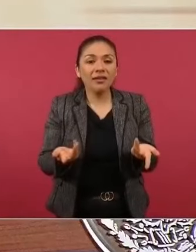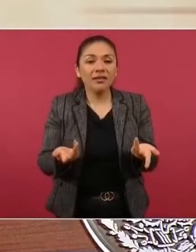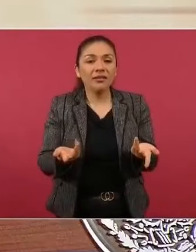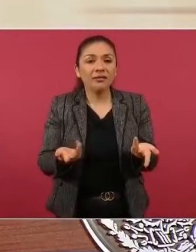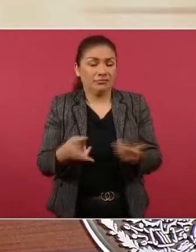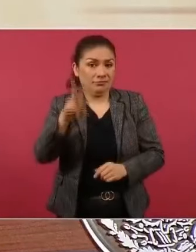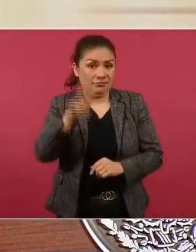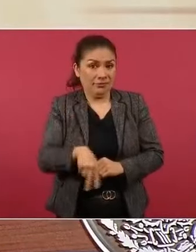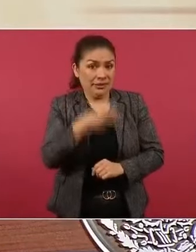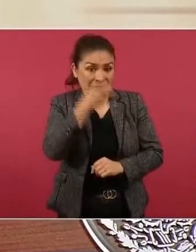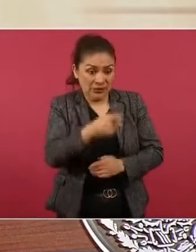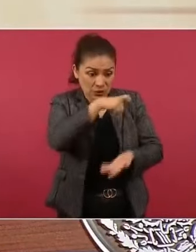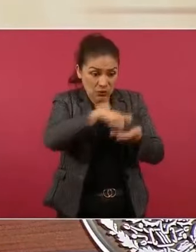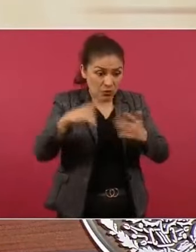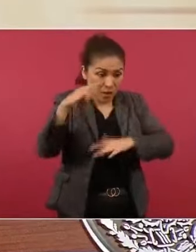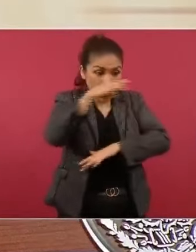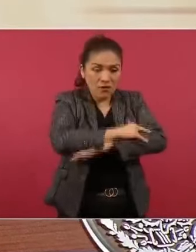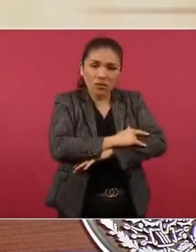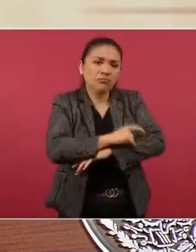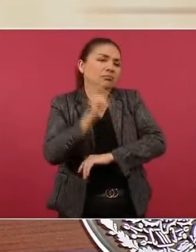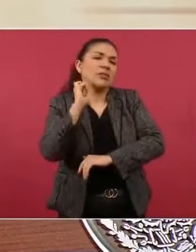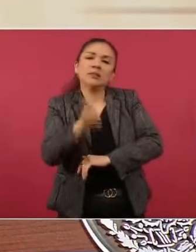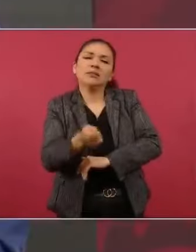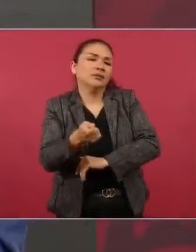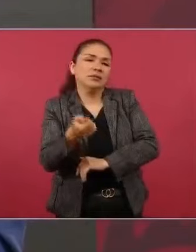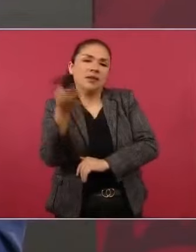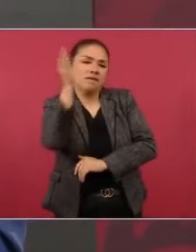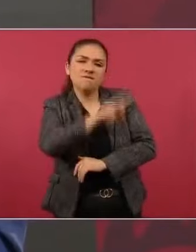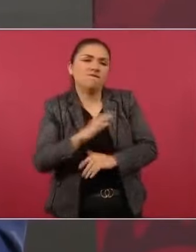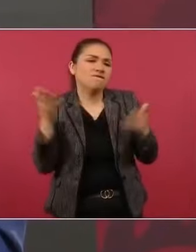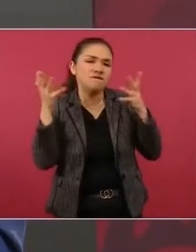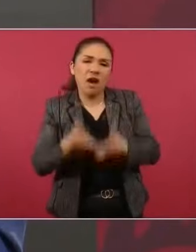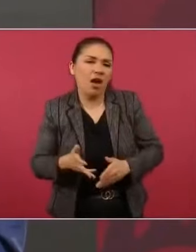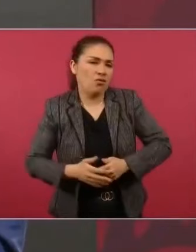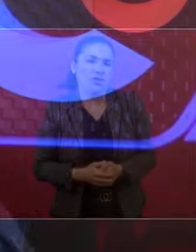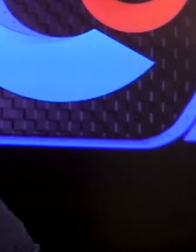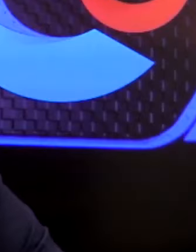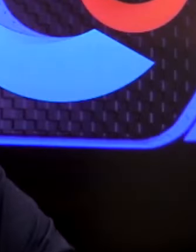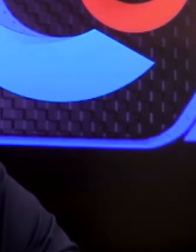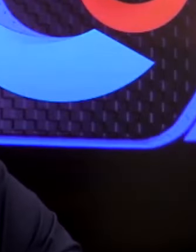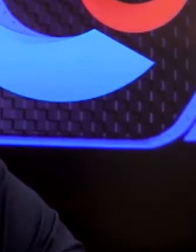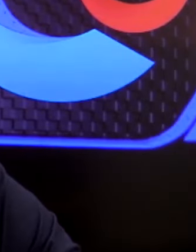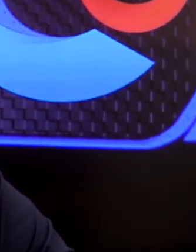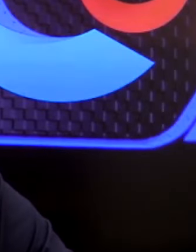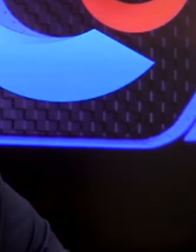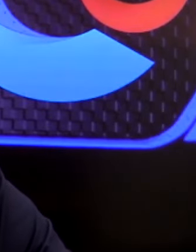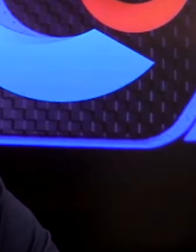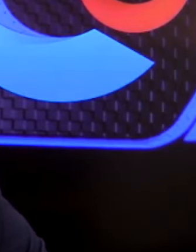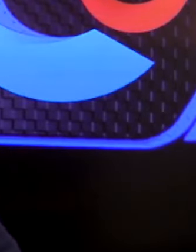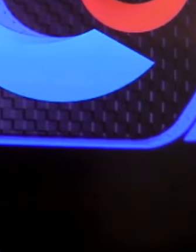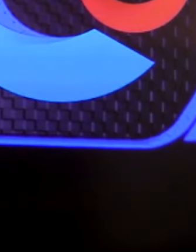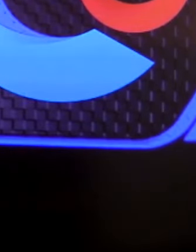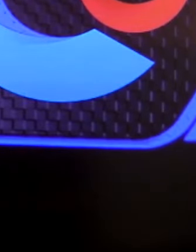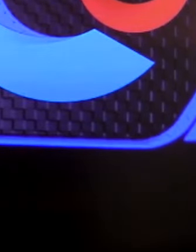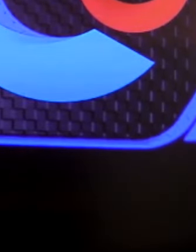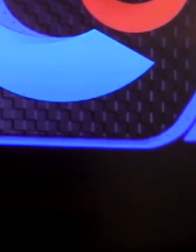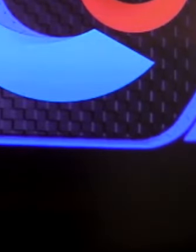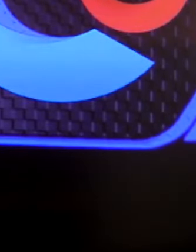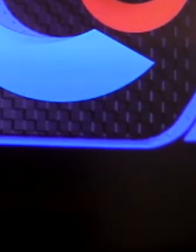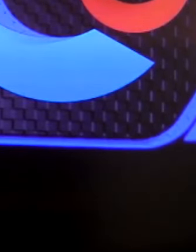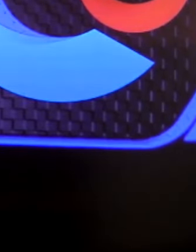fue un fraude desde el punto de vista técnico y desde el punto de vista administrativo. Y sigue y dale con